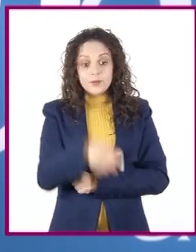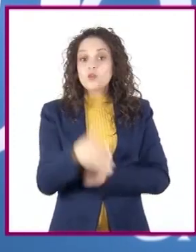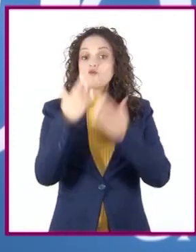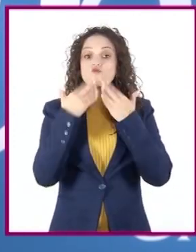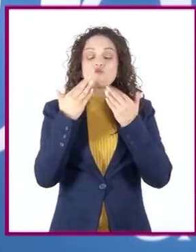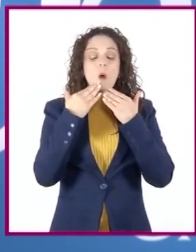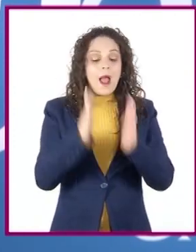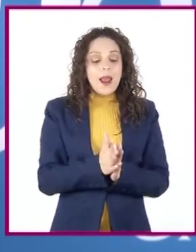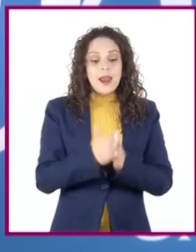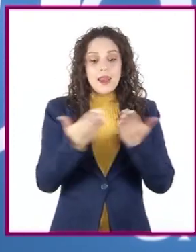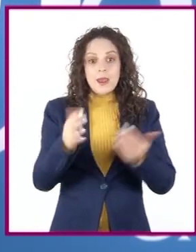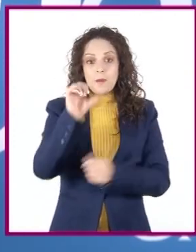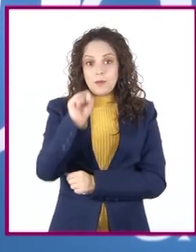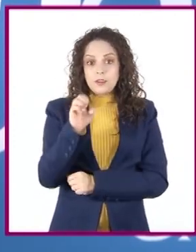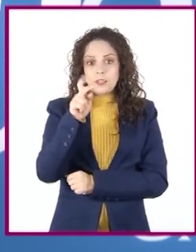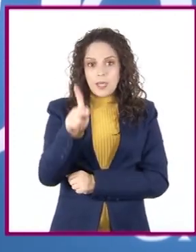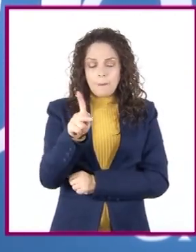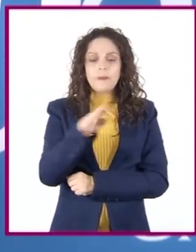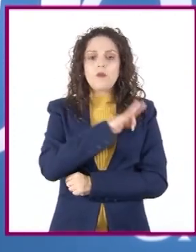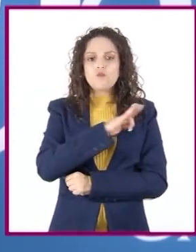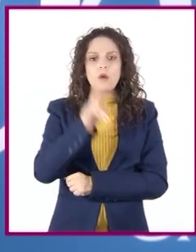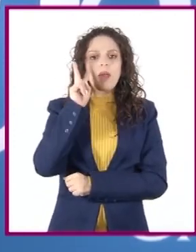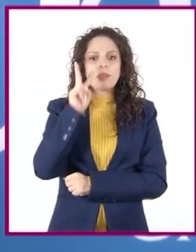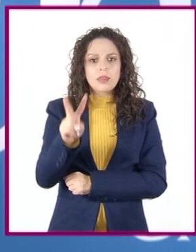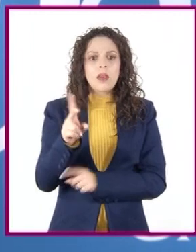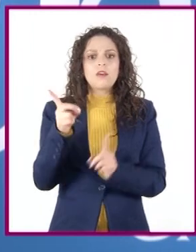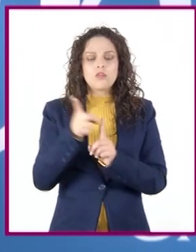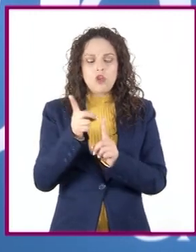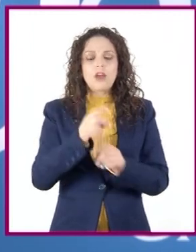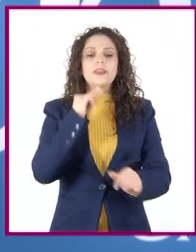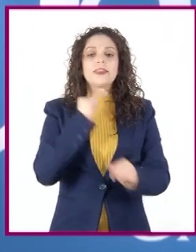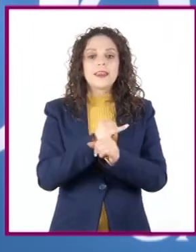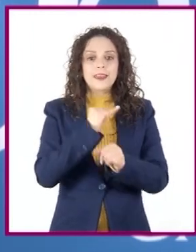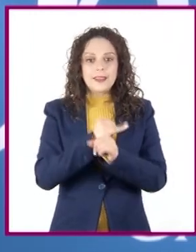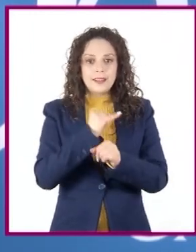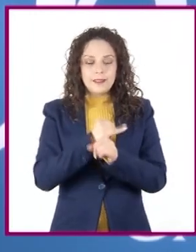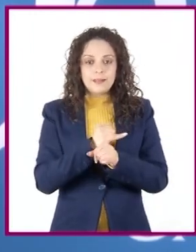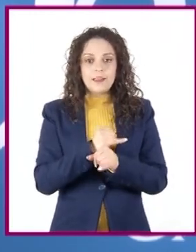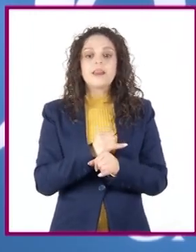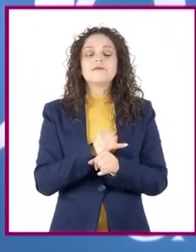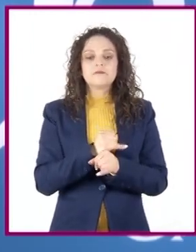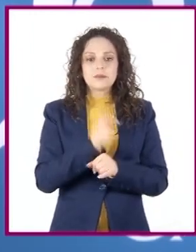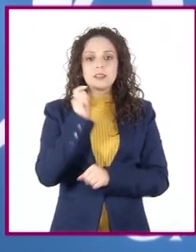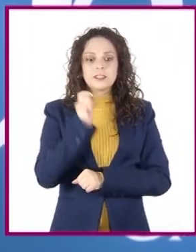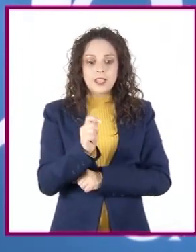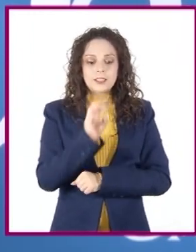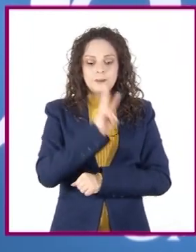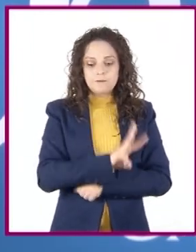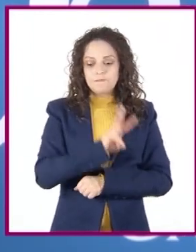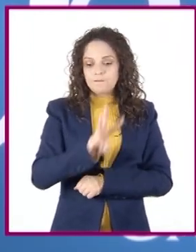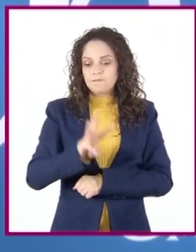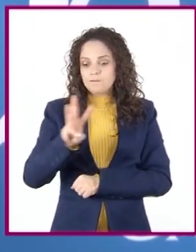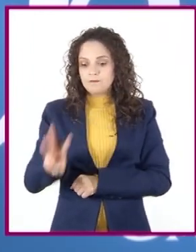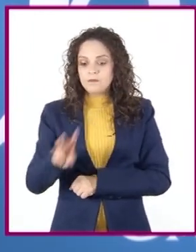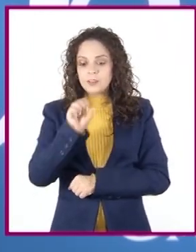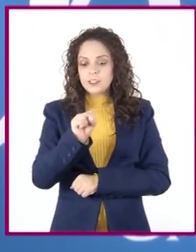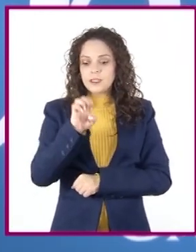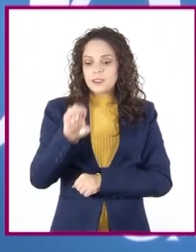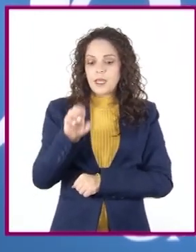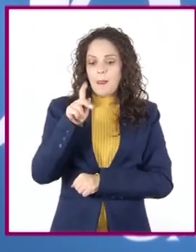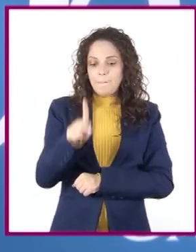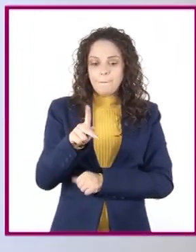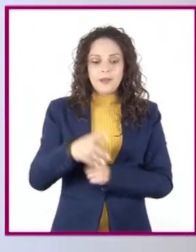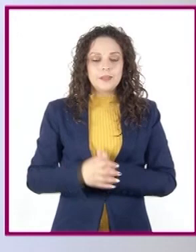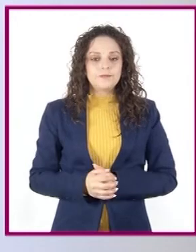libro de texto, pueden consultarlo en formato digital en la página oficial de la Secretaría de Educación